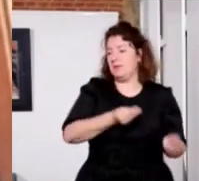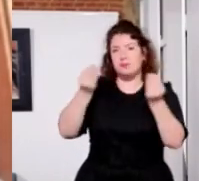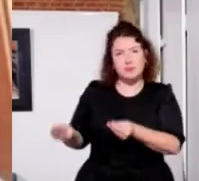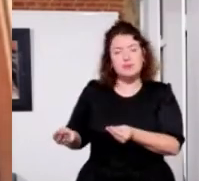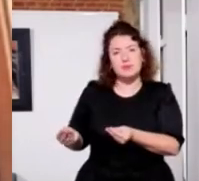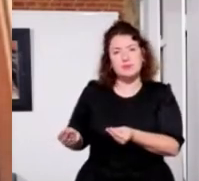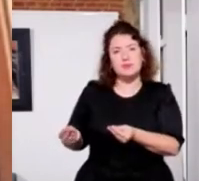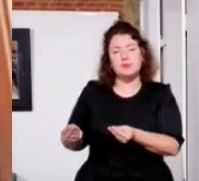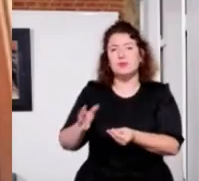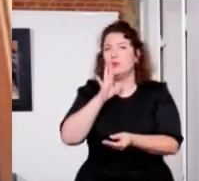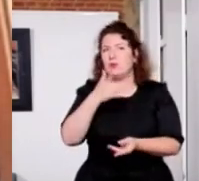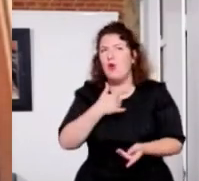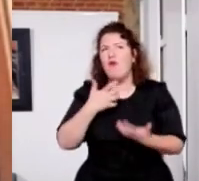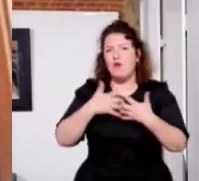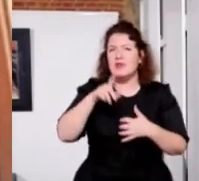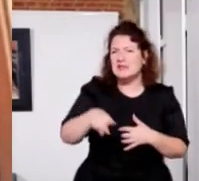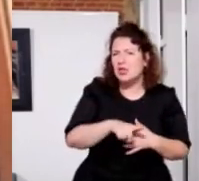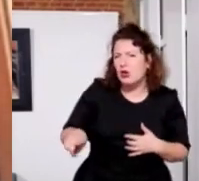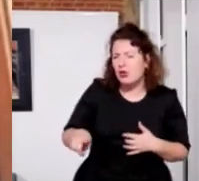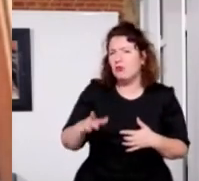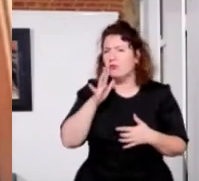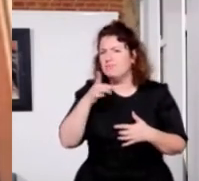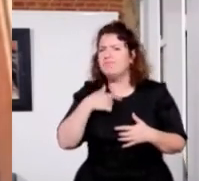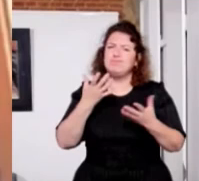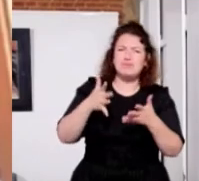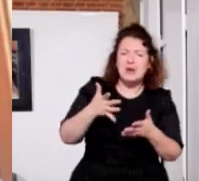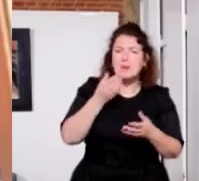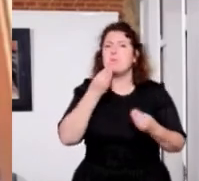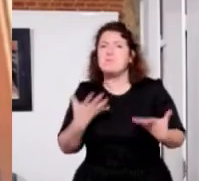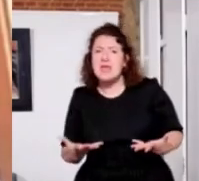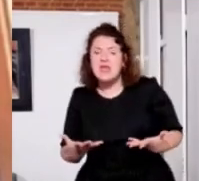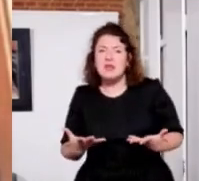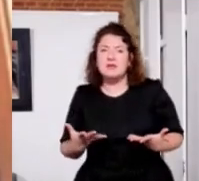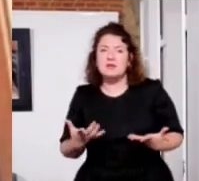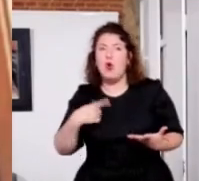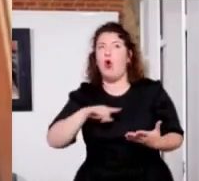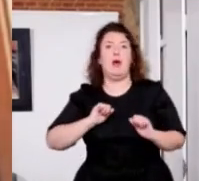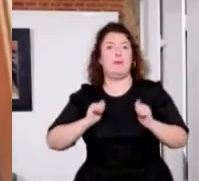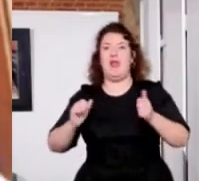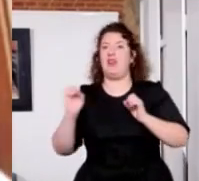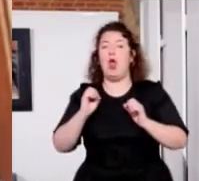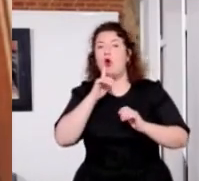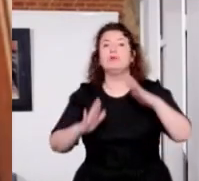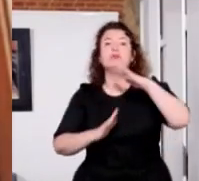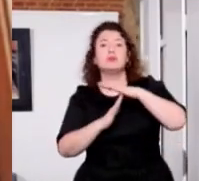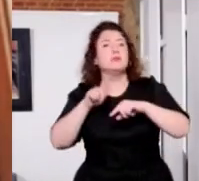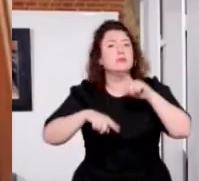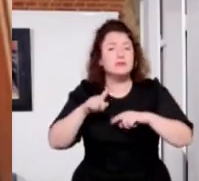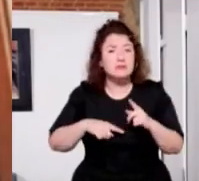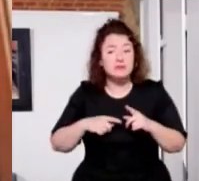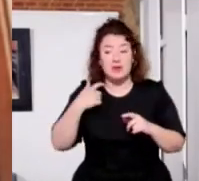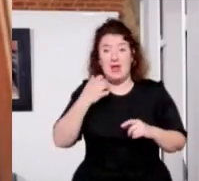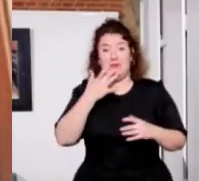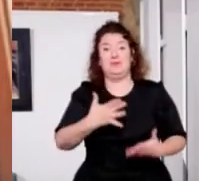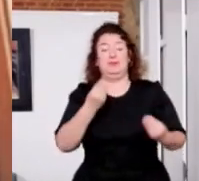funcionó? ¿Por qué no nos funcionó? ¿Qué nos funcionó regular? ¿Qué nos funcionó muy bien y sería una pena volver a empezar o interrumpirlo? Quien continúe, por